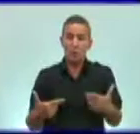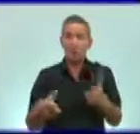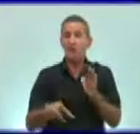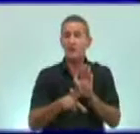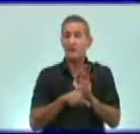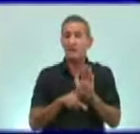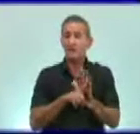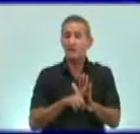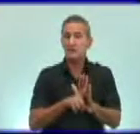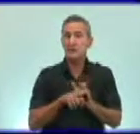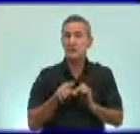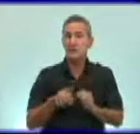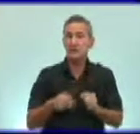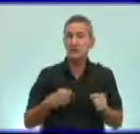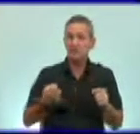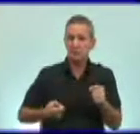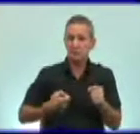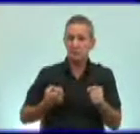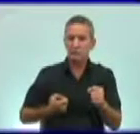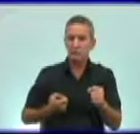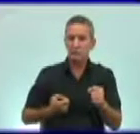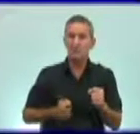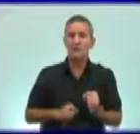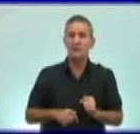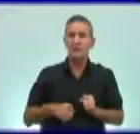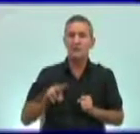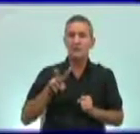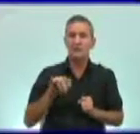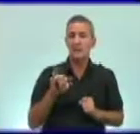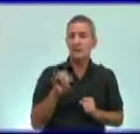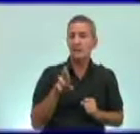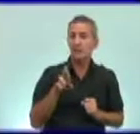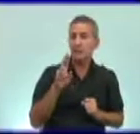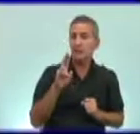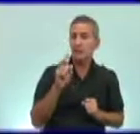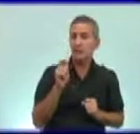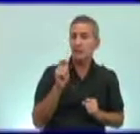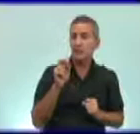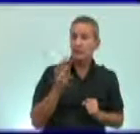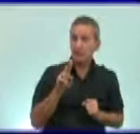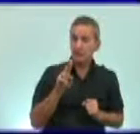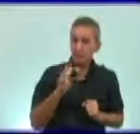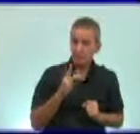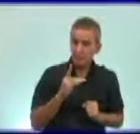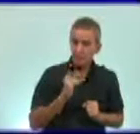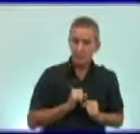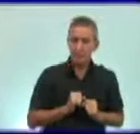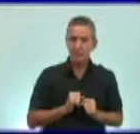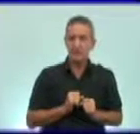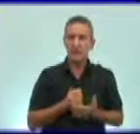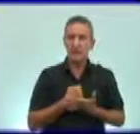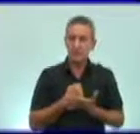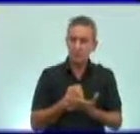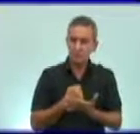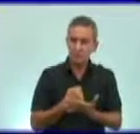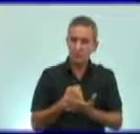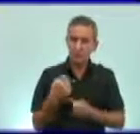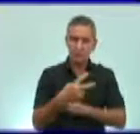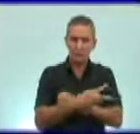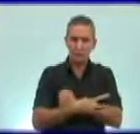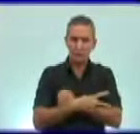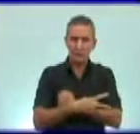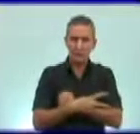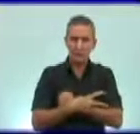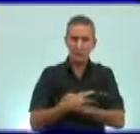es un ataque a la virtud. Continúa diciendo Simón Bolívar: serviré al país en cuanto de mí